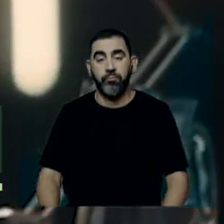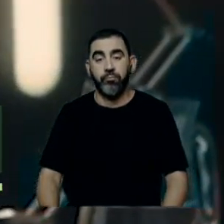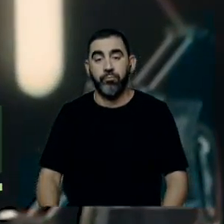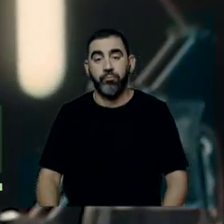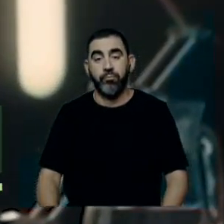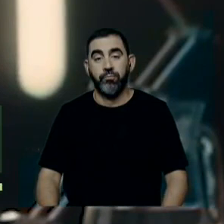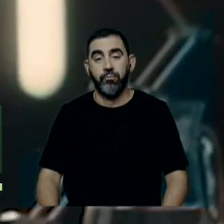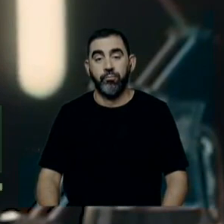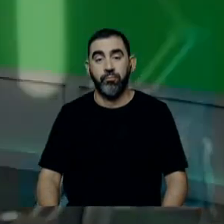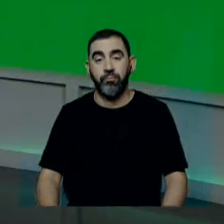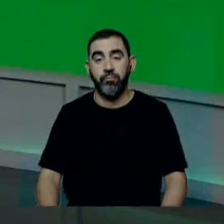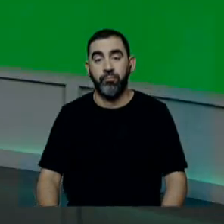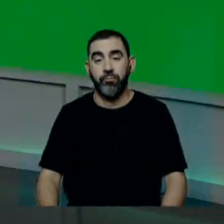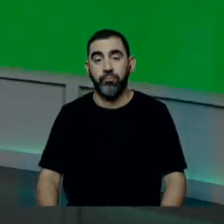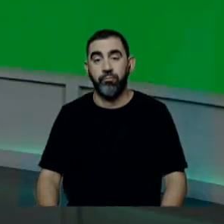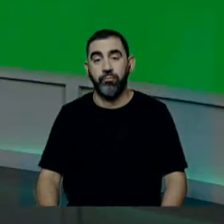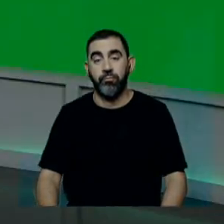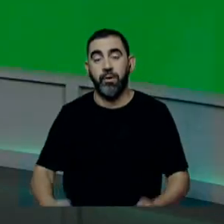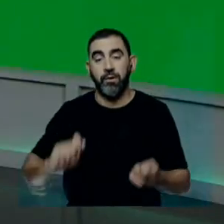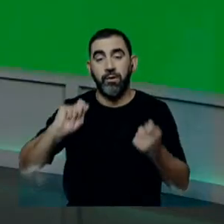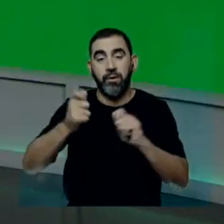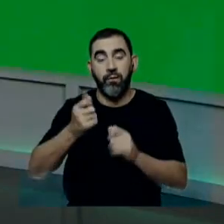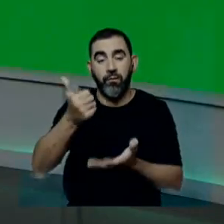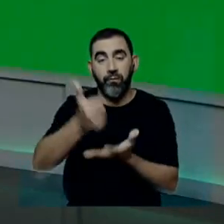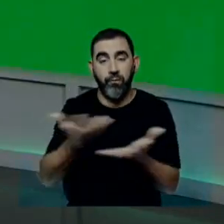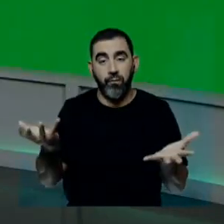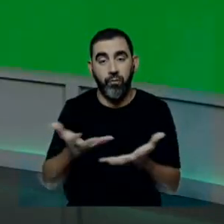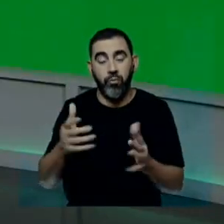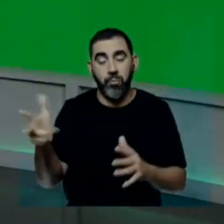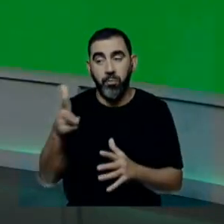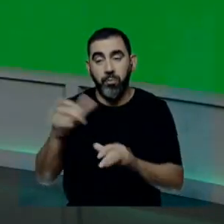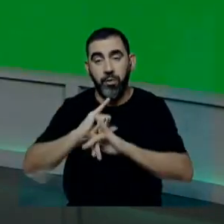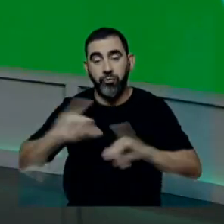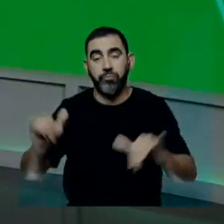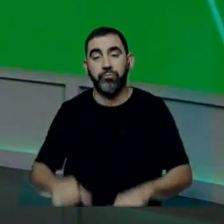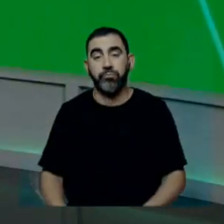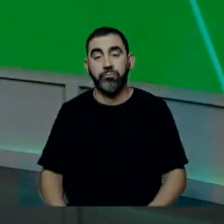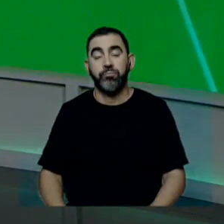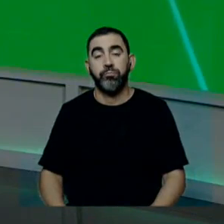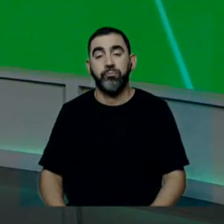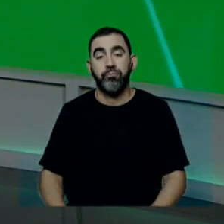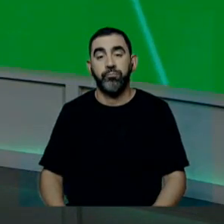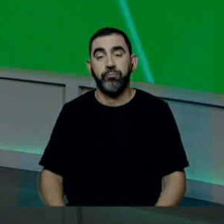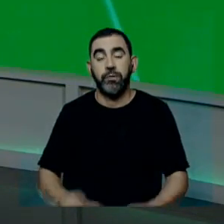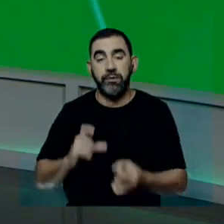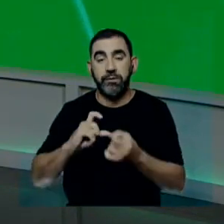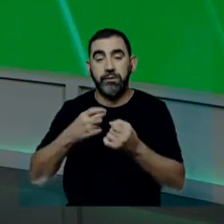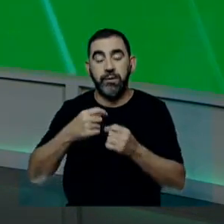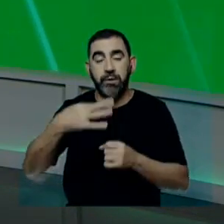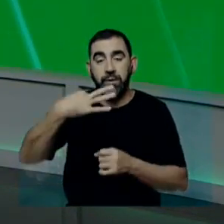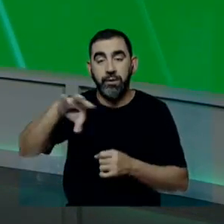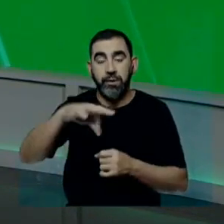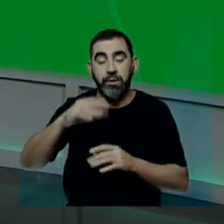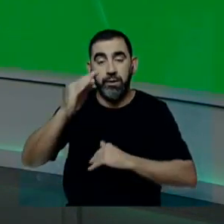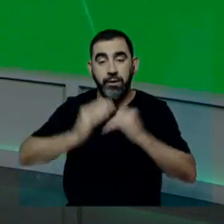del primer mundo. La transformación presente en el spot de Robert Silva. Les contamos ahora que el Sindicato Único de